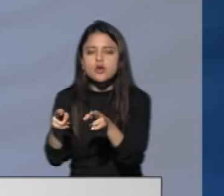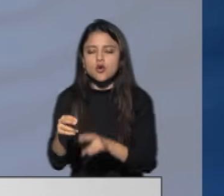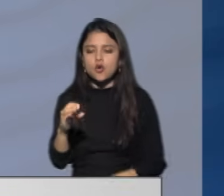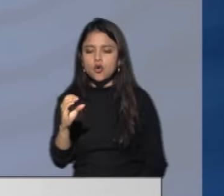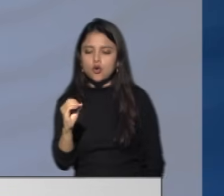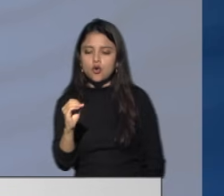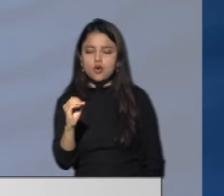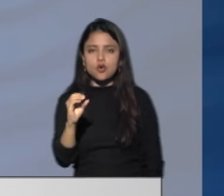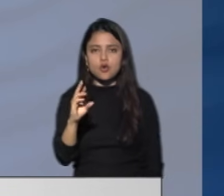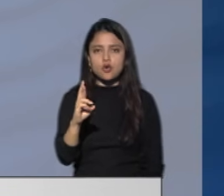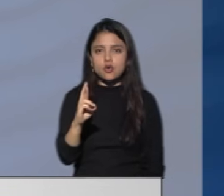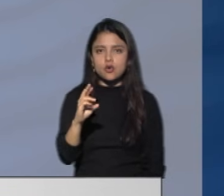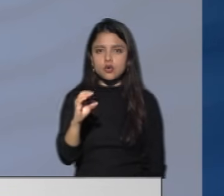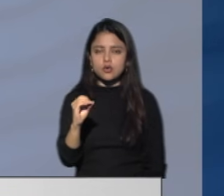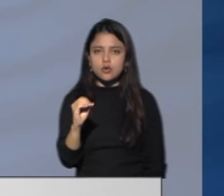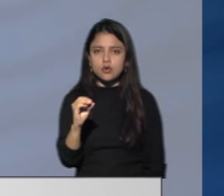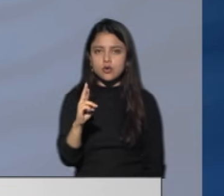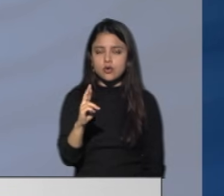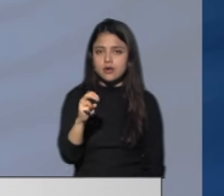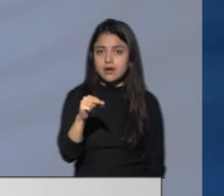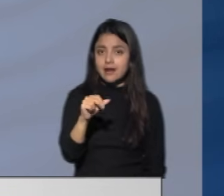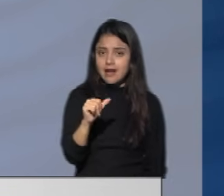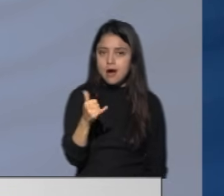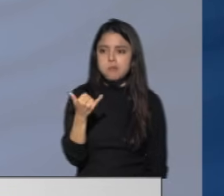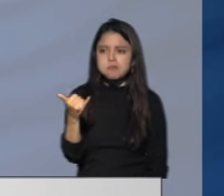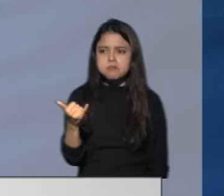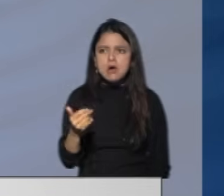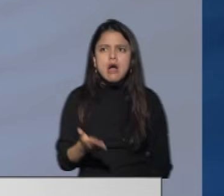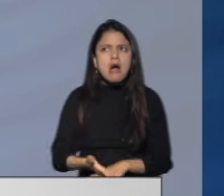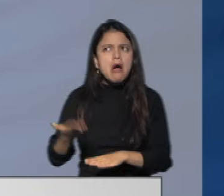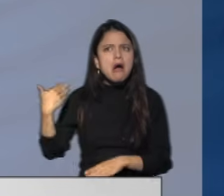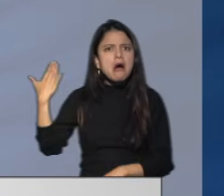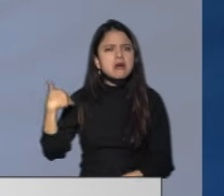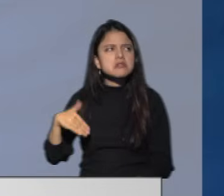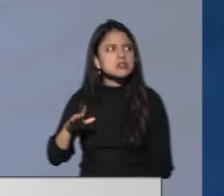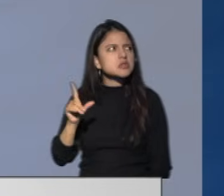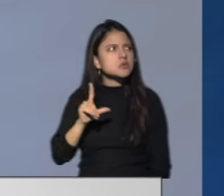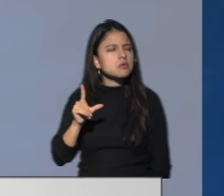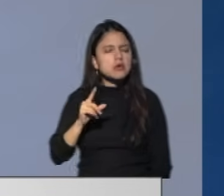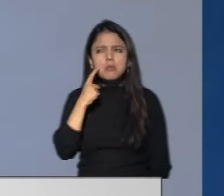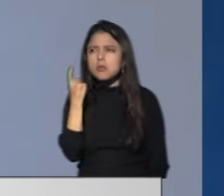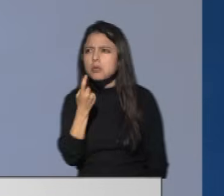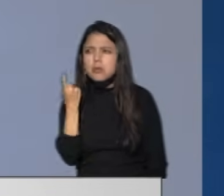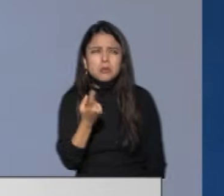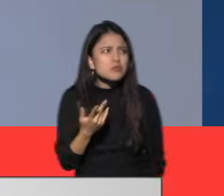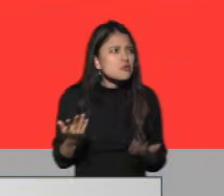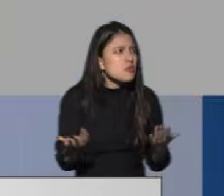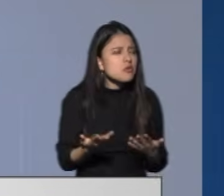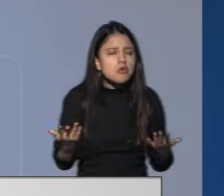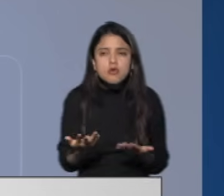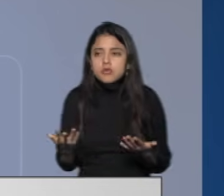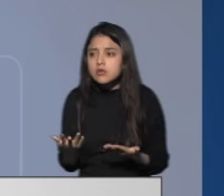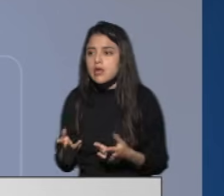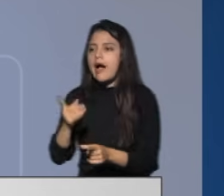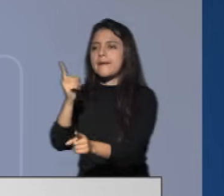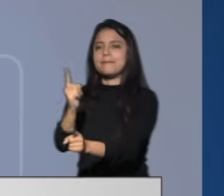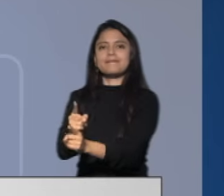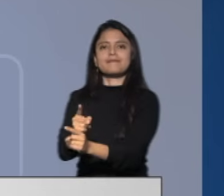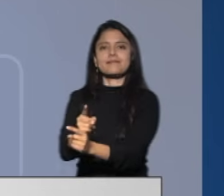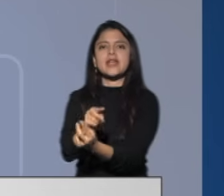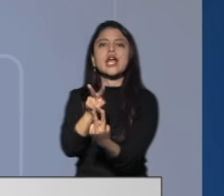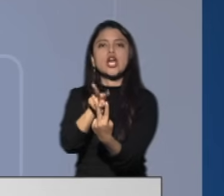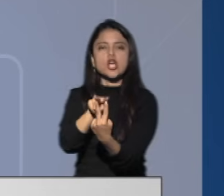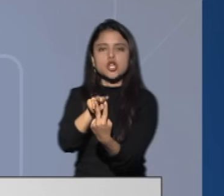Cocorná. Habían sido reportados como desaparecidos desde el pasado lunes y en las últimas horas se confirmó que